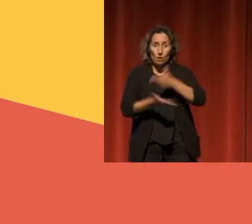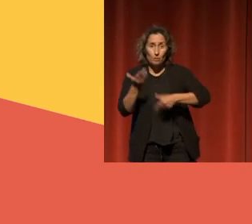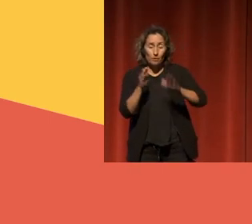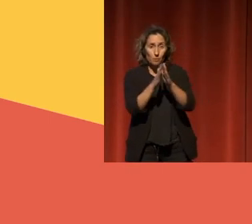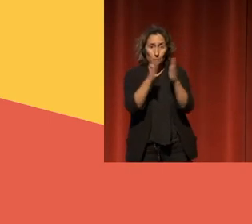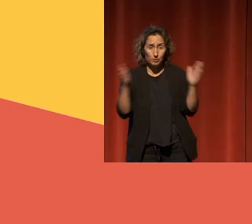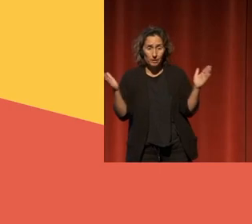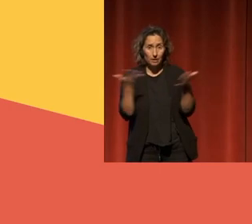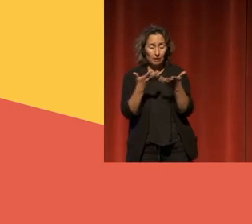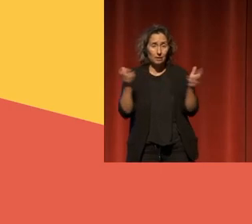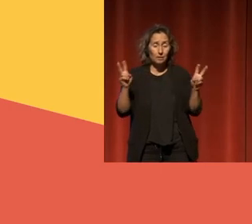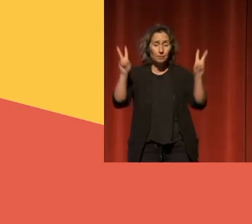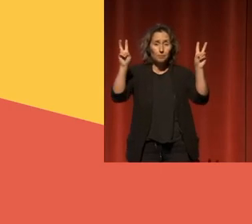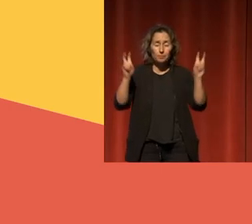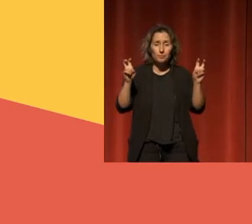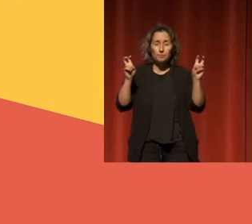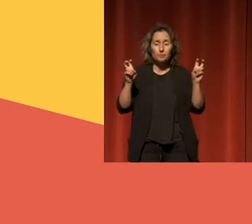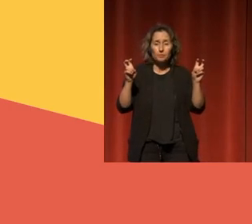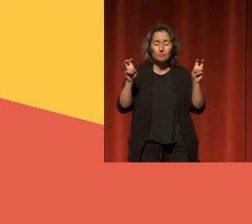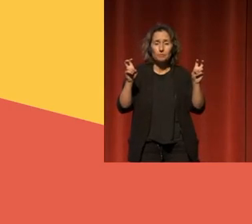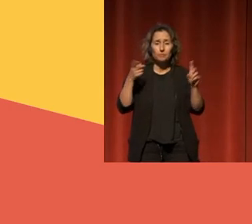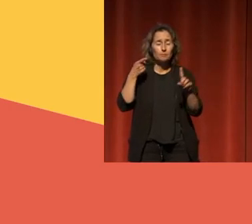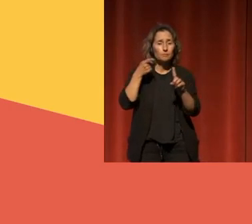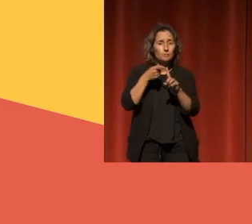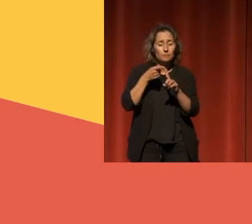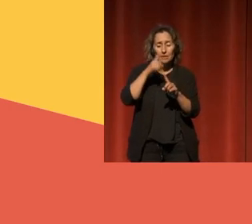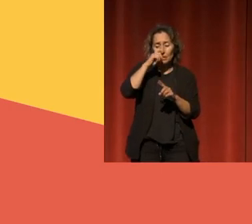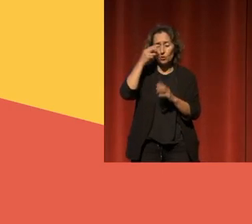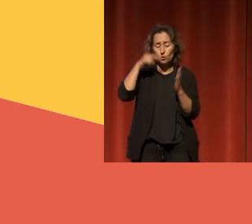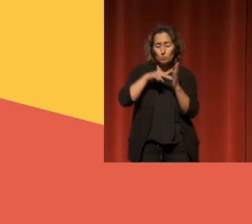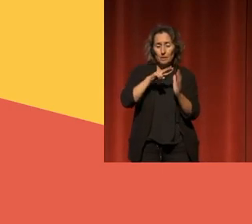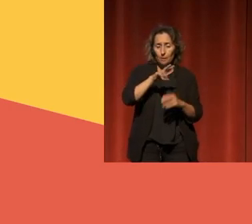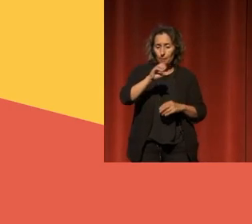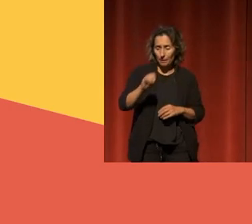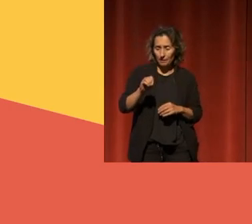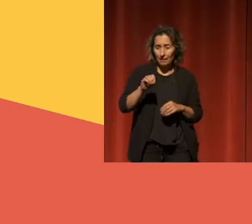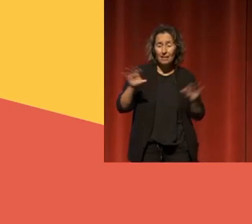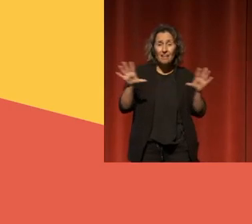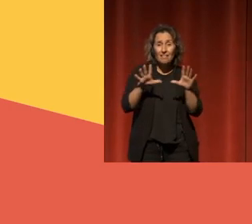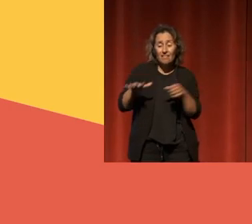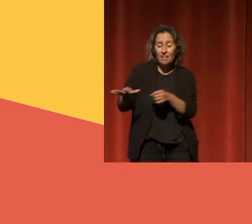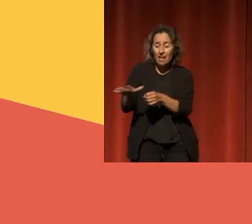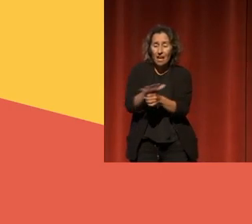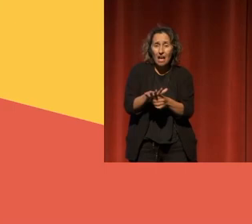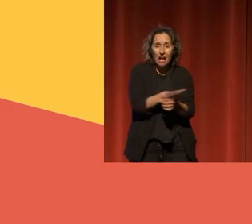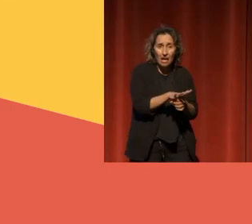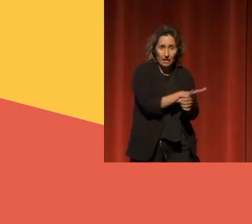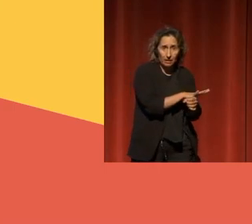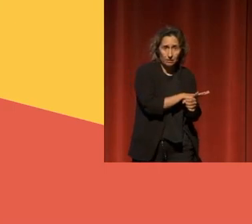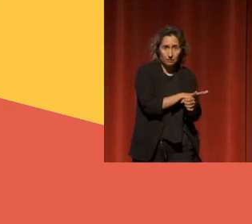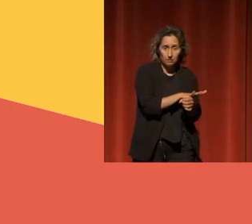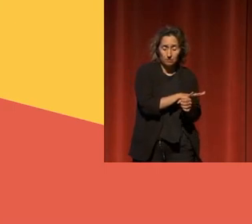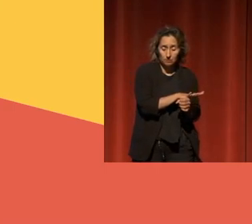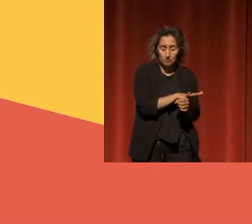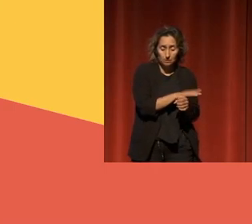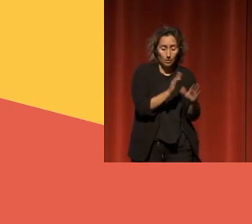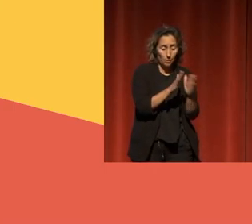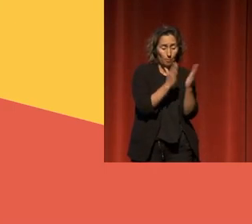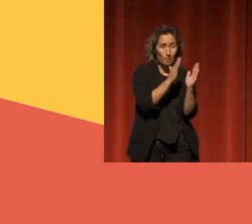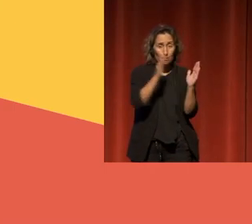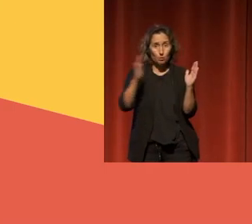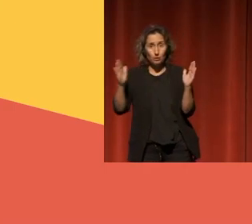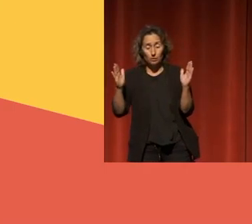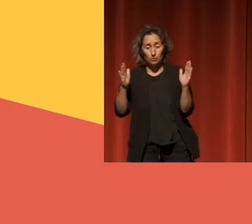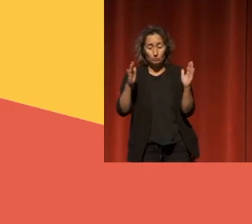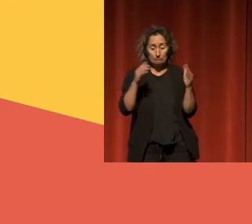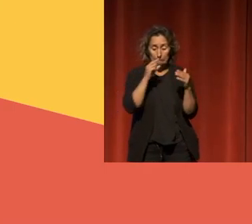titulado el informe prospectiva 2020 las 10 áreas que más van a cambiar en nuestras bibliotecas en los